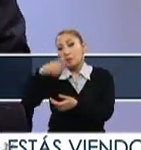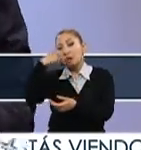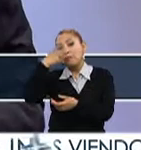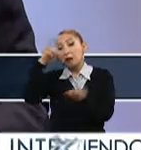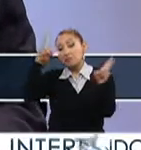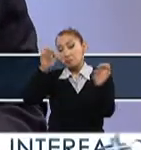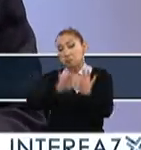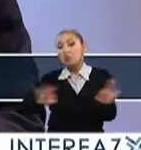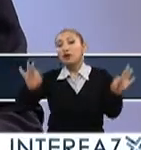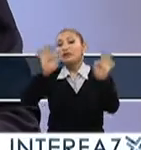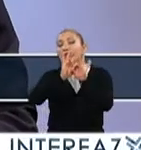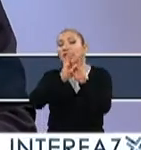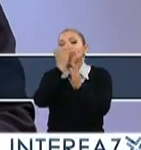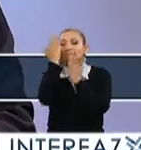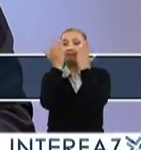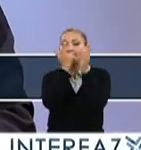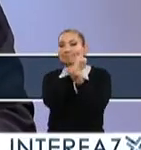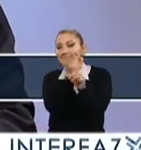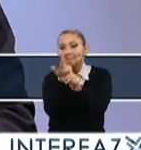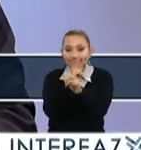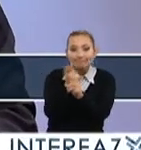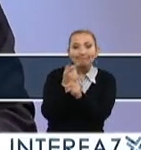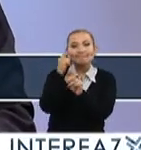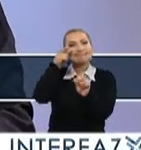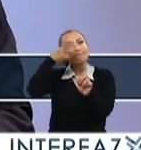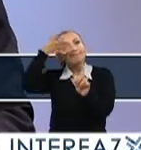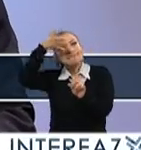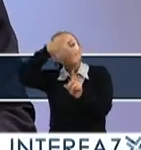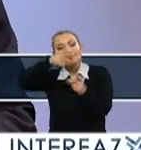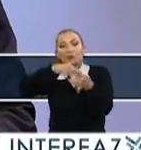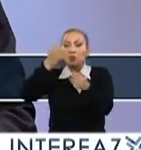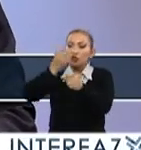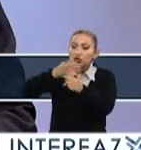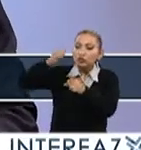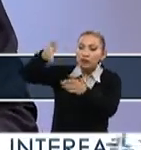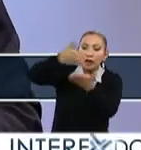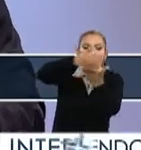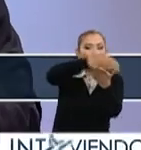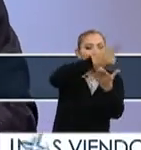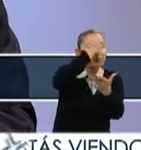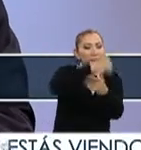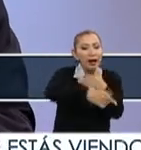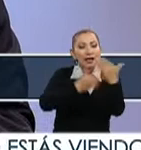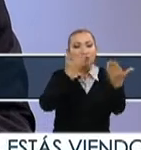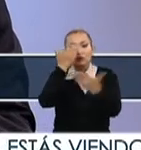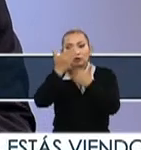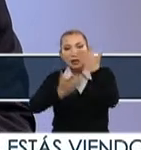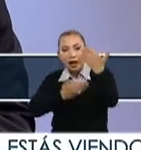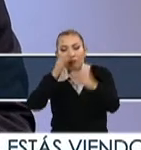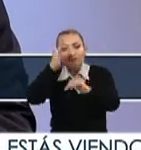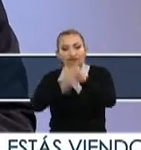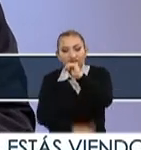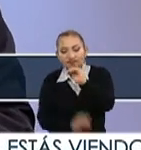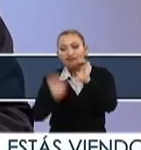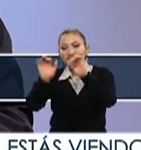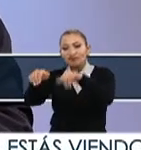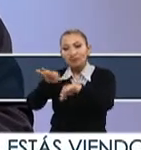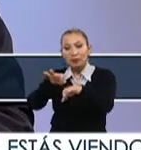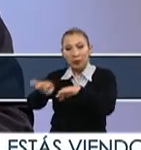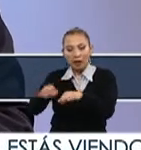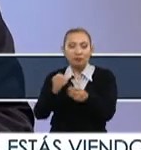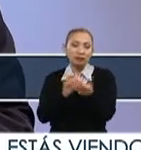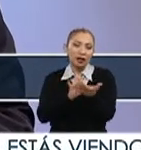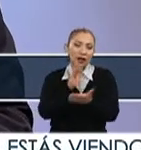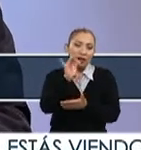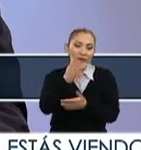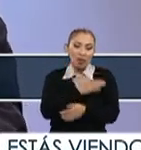hablarnos sobre esta importante licenciatura, los alcances, las oportunidades que tienen los estudiantes a la hora de terminar estos estudios. Gracias.